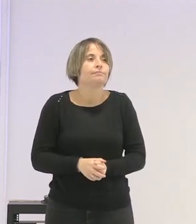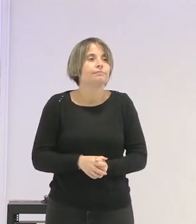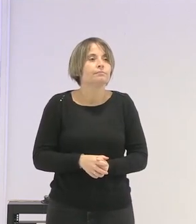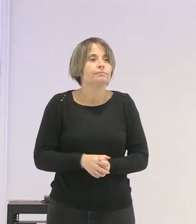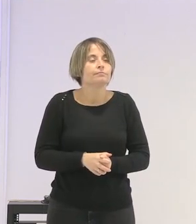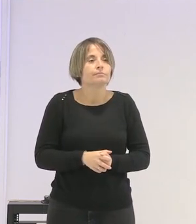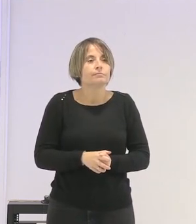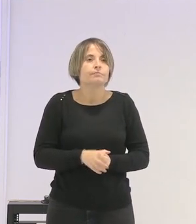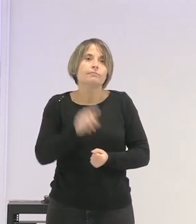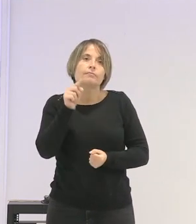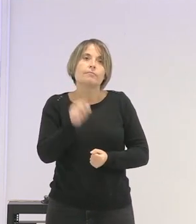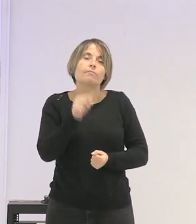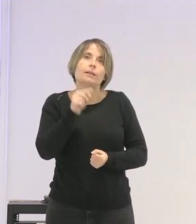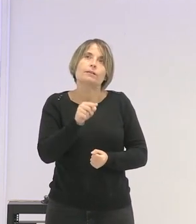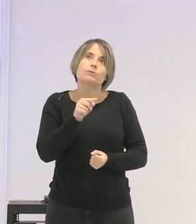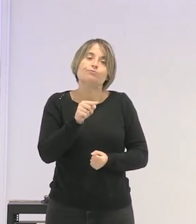es